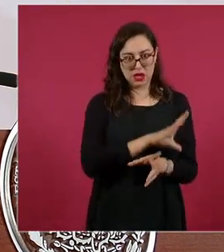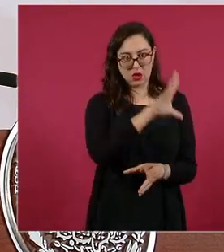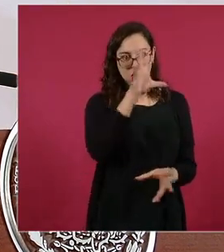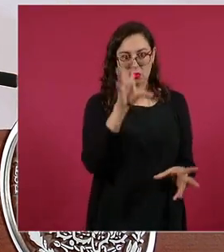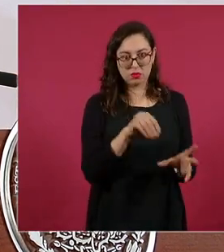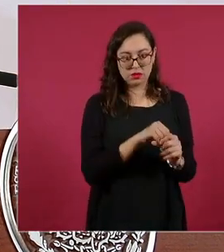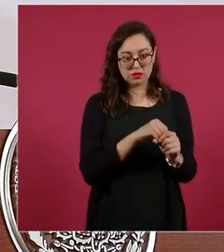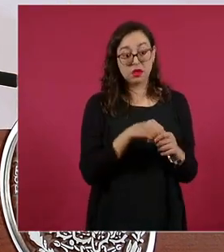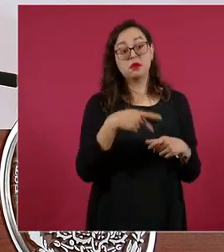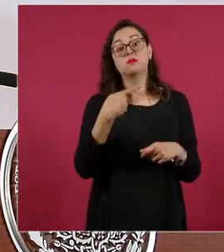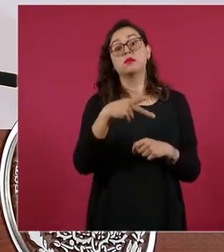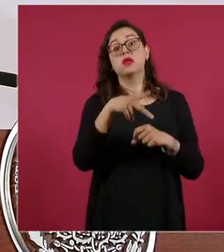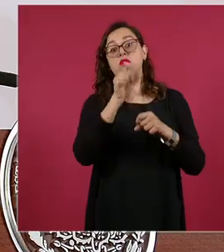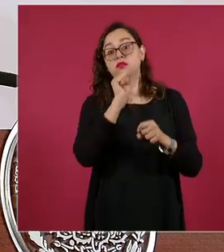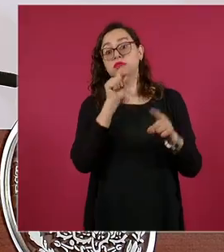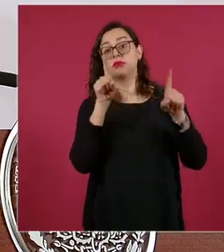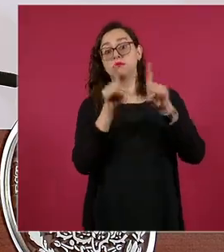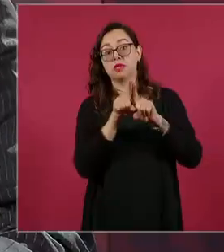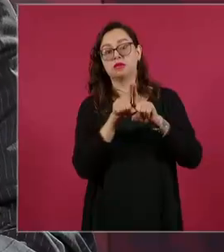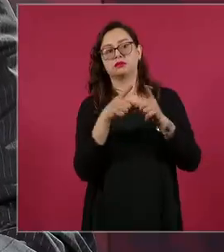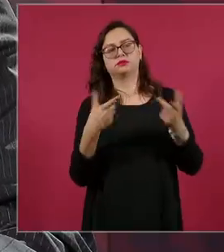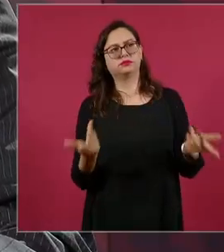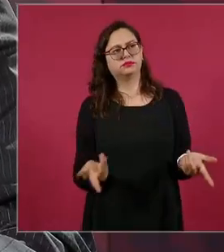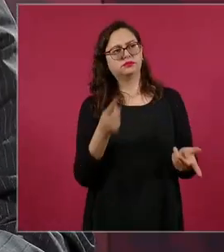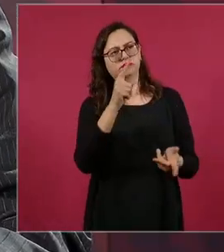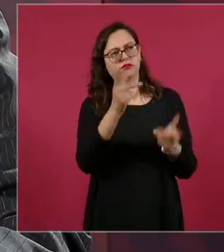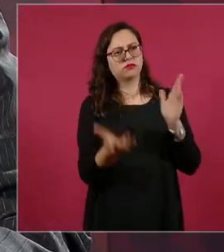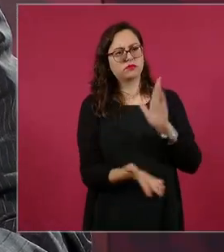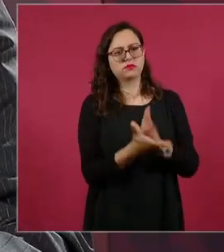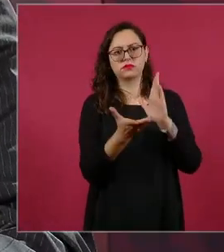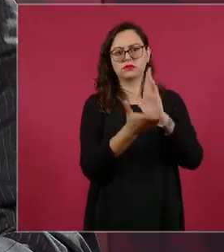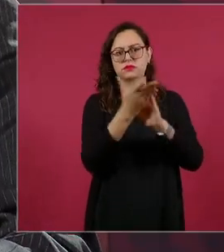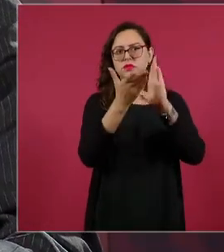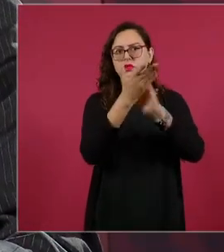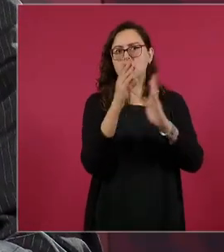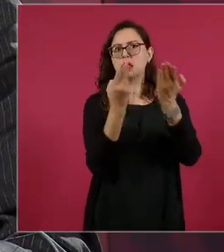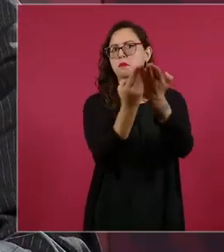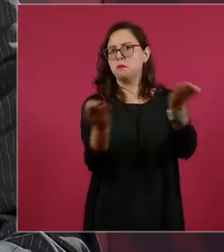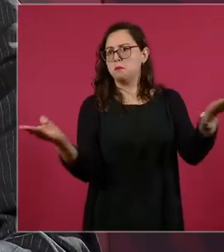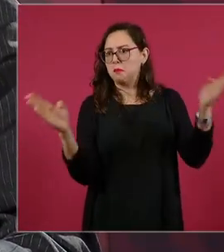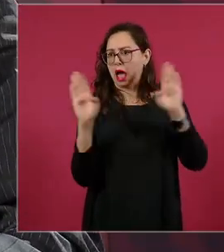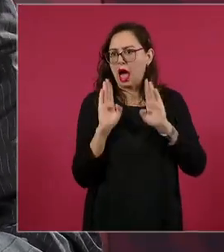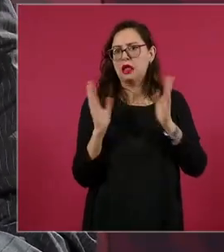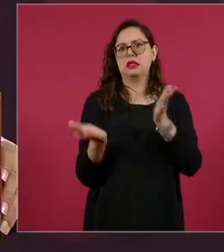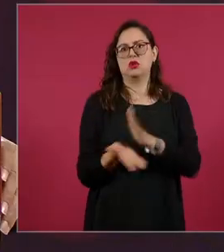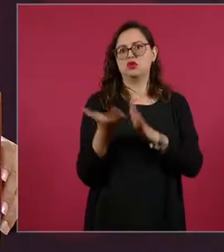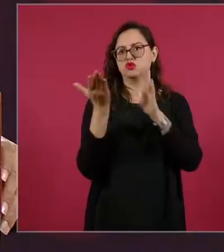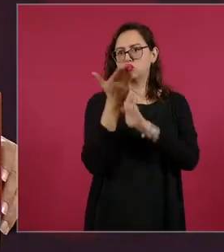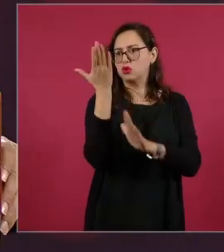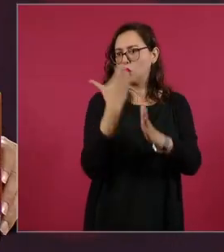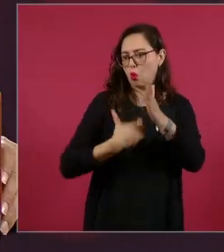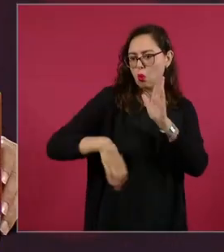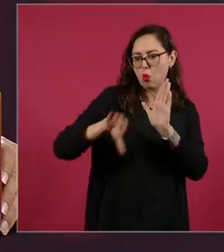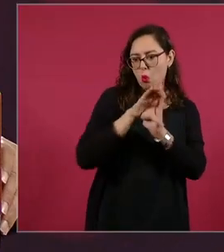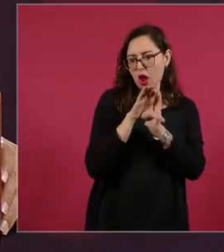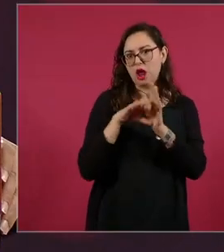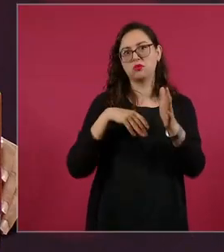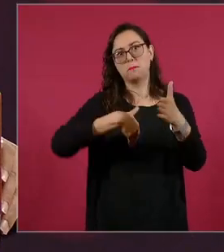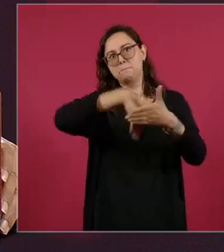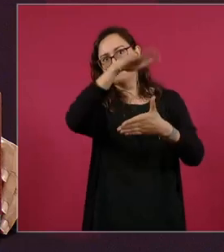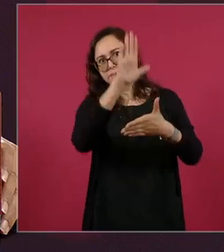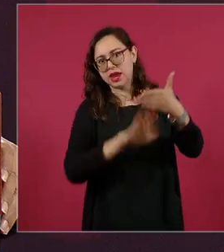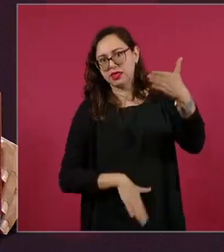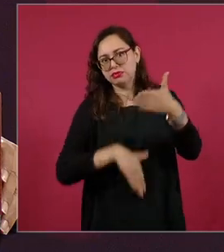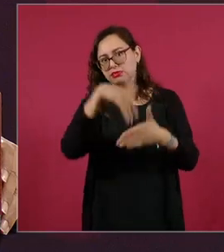pintar arreglar construir un anexo una barda es directo ya el recurso